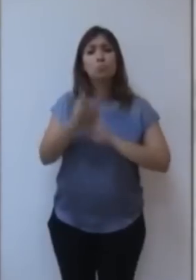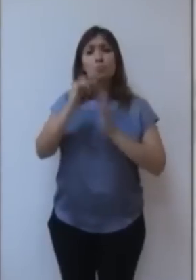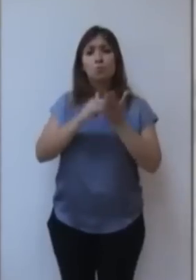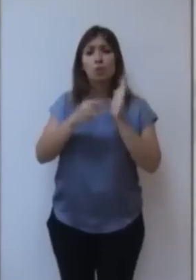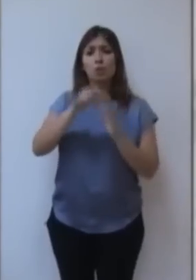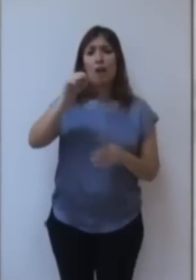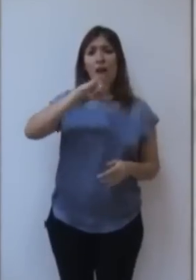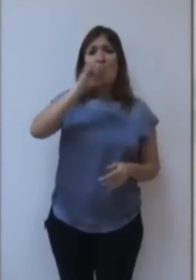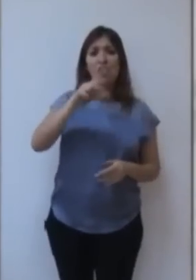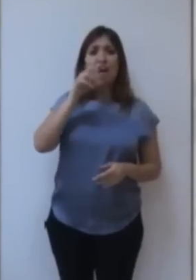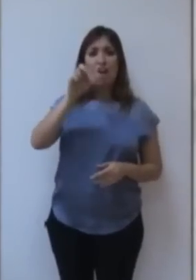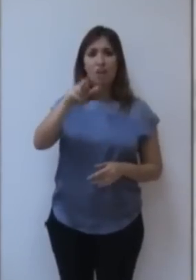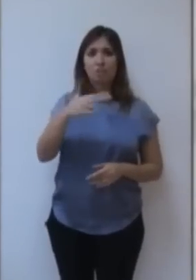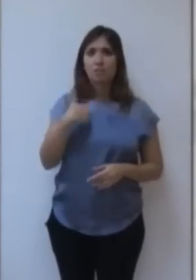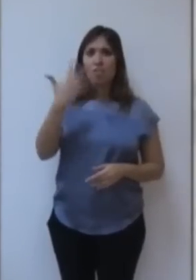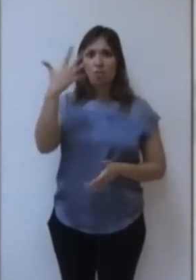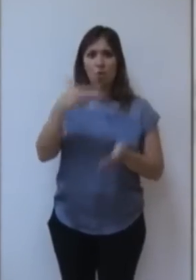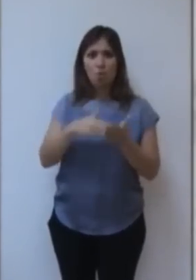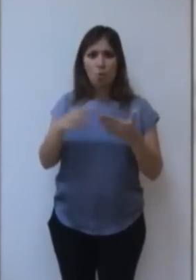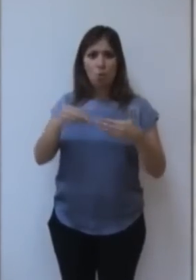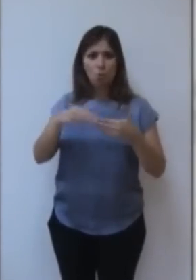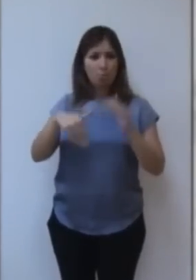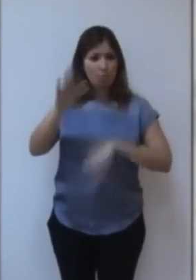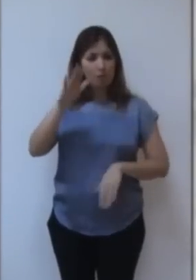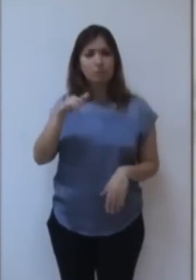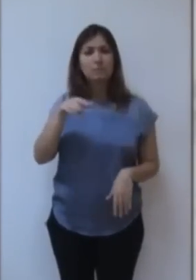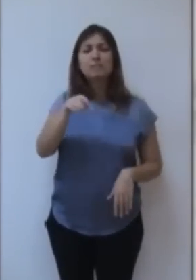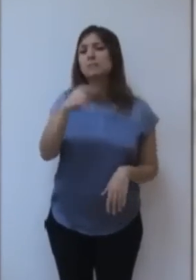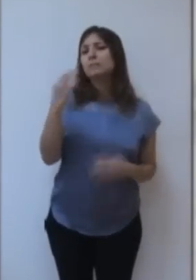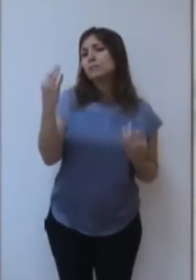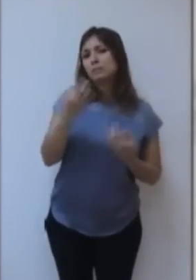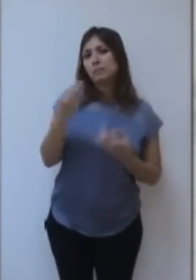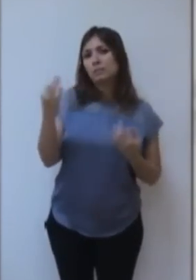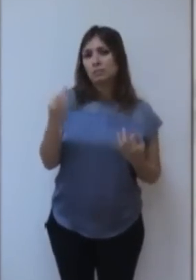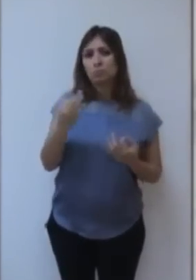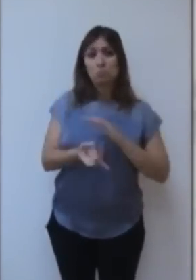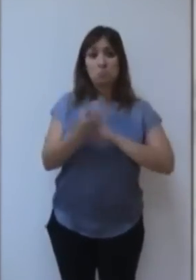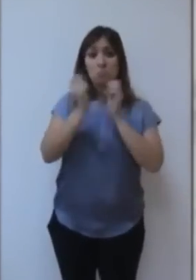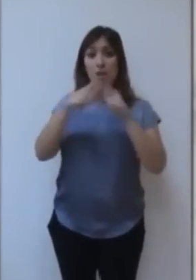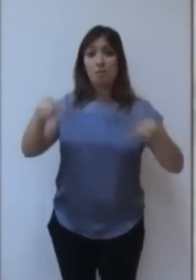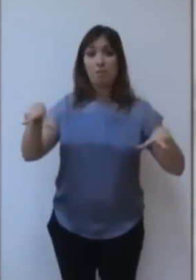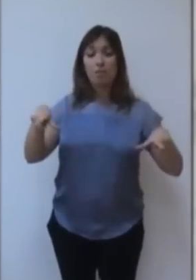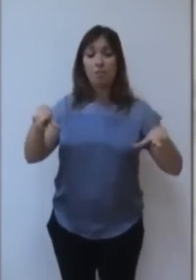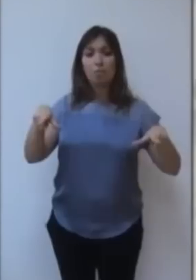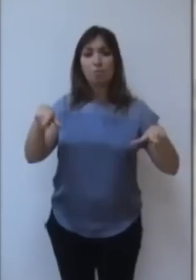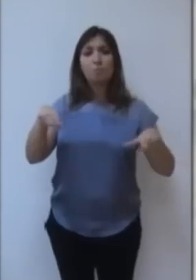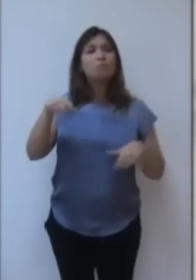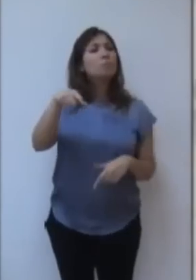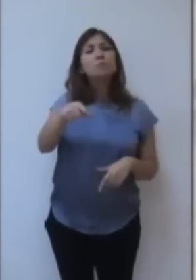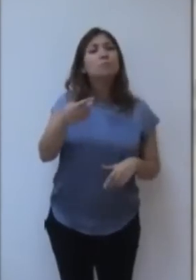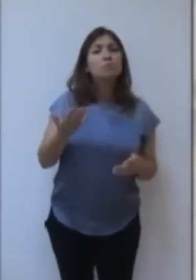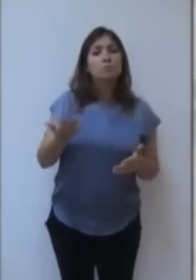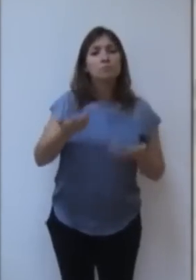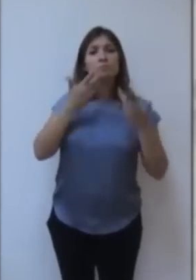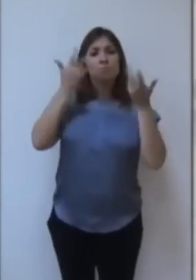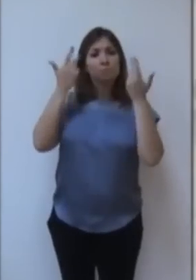proyecto Azahar, que tiene ya más de 5.000 usuarios, ¿no? Que, entre otras cosas, crea una plataforma